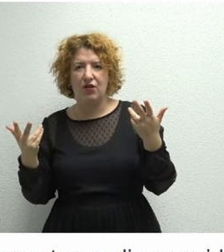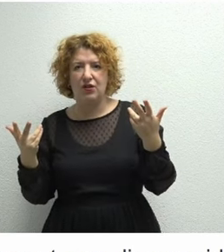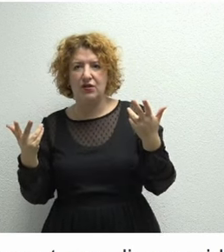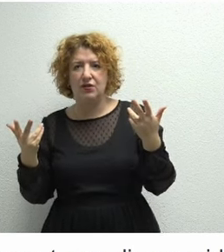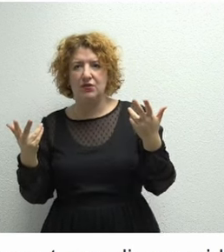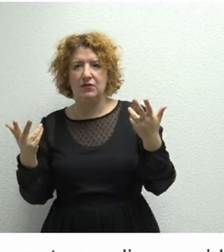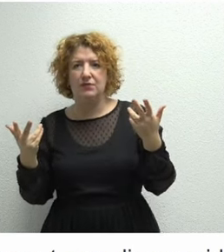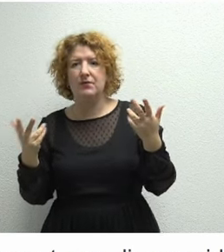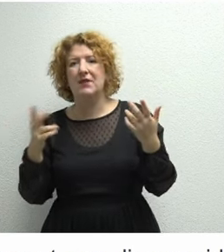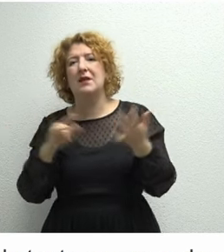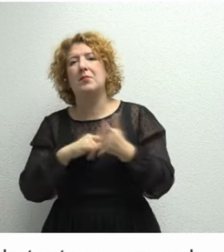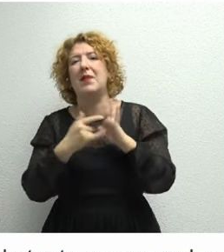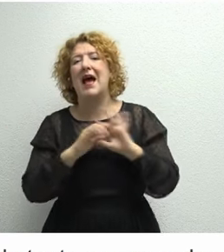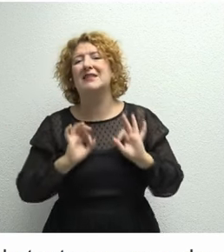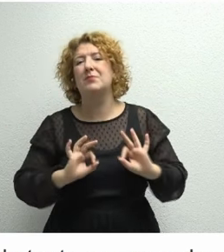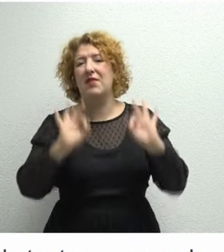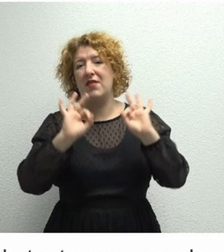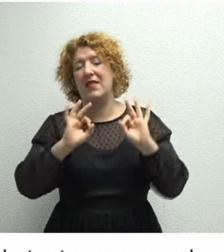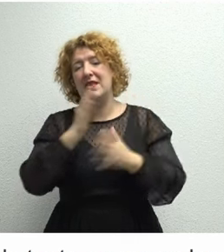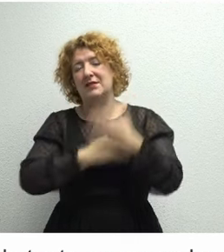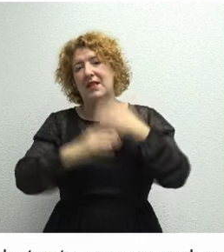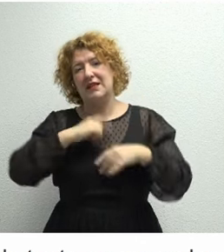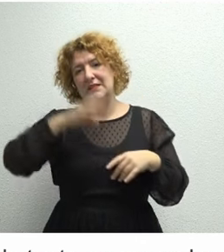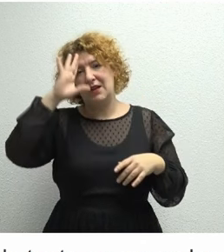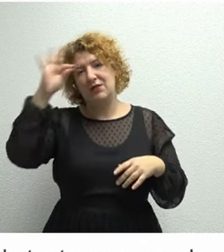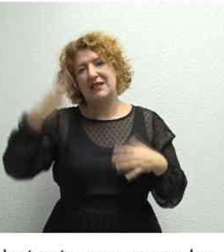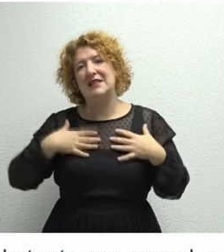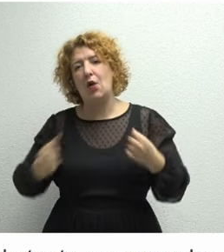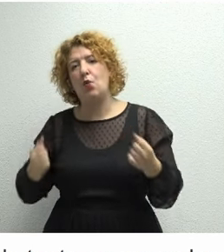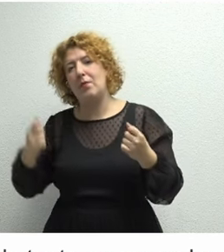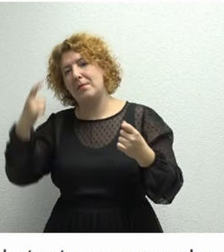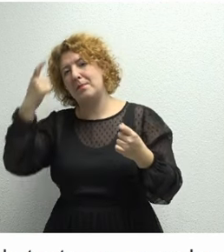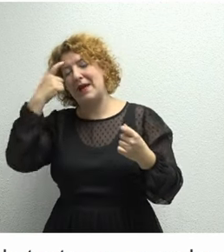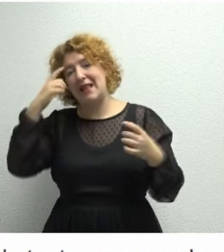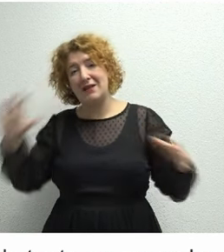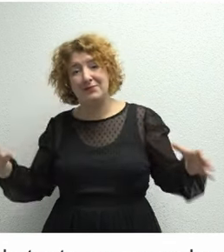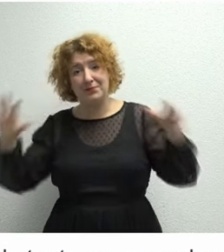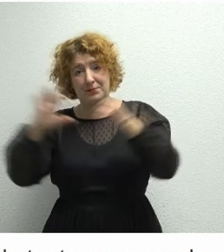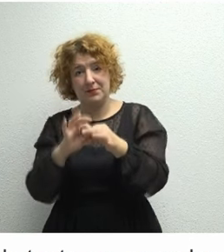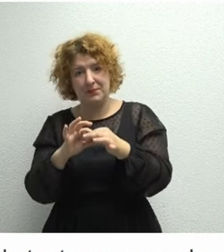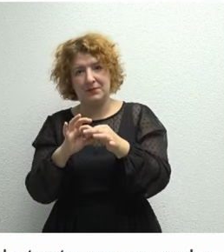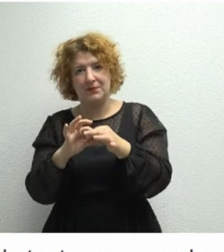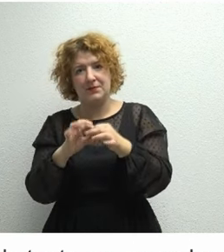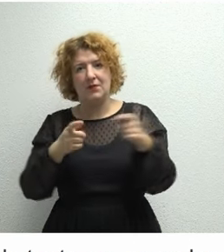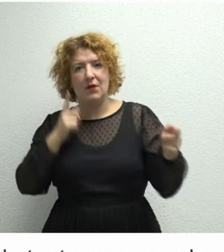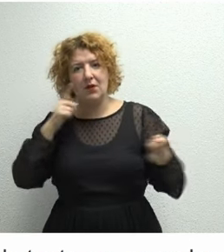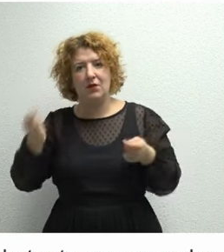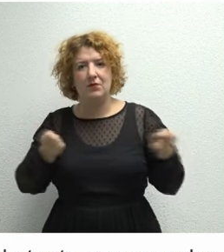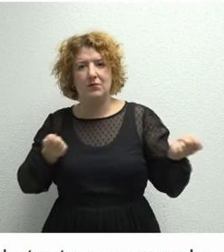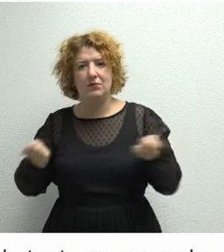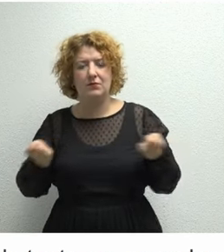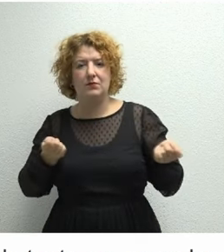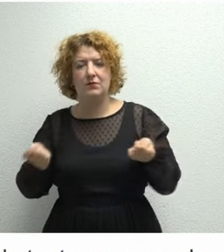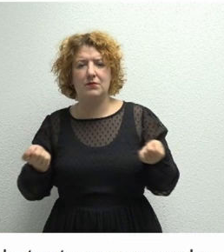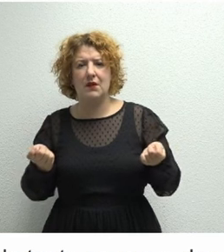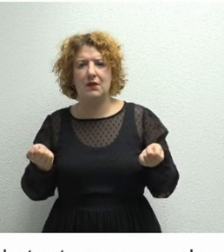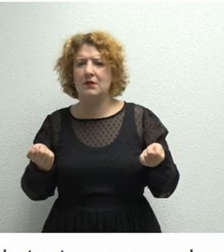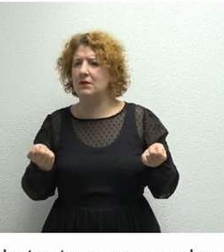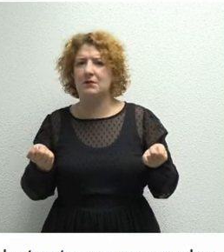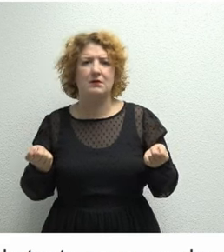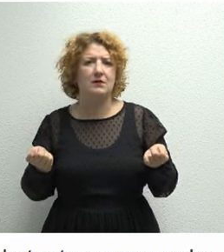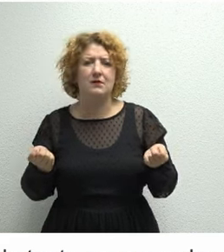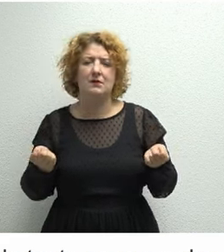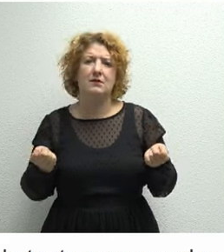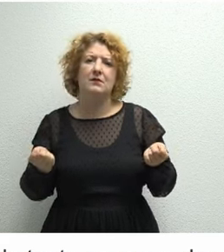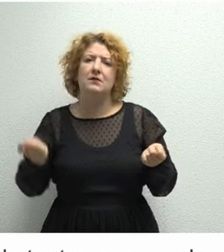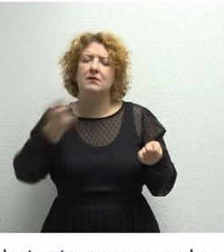plan específico de discapacidad intelectual y Salud Mental recoge unas estructuras de coordinación eh comunitaria y deárea